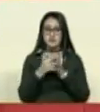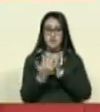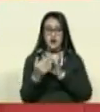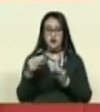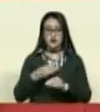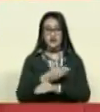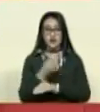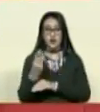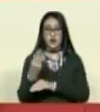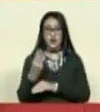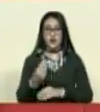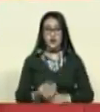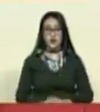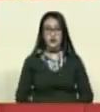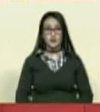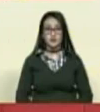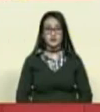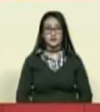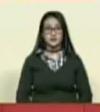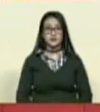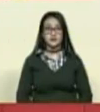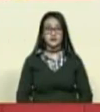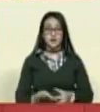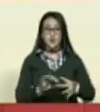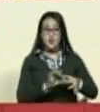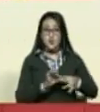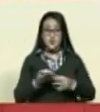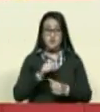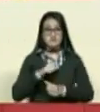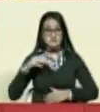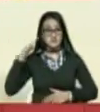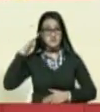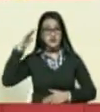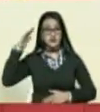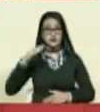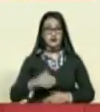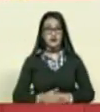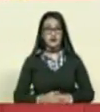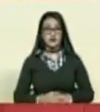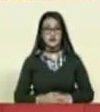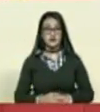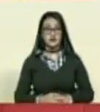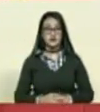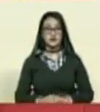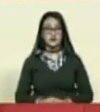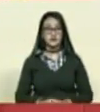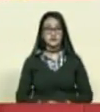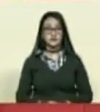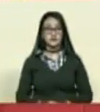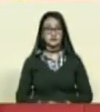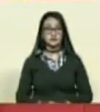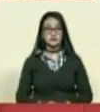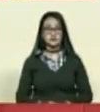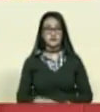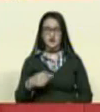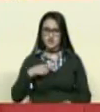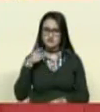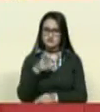Barrio Tricolor. Para la Unión Cívico-Militar, yo